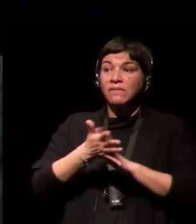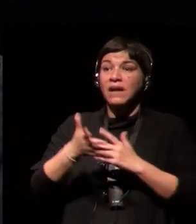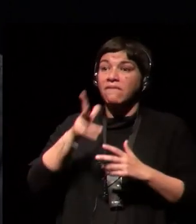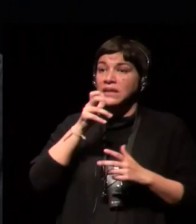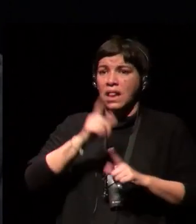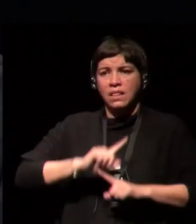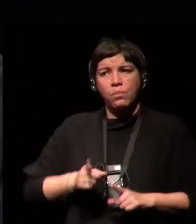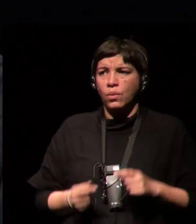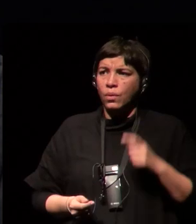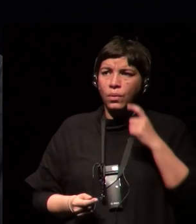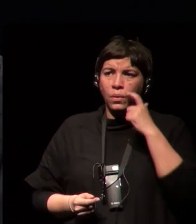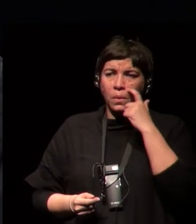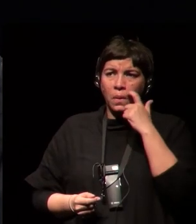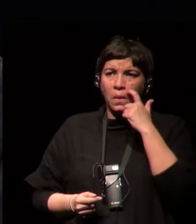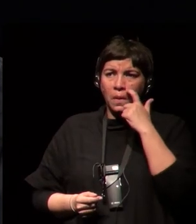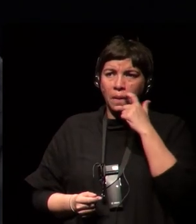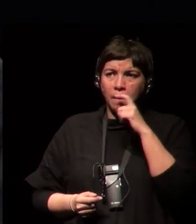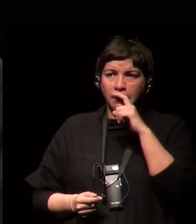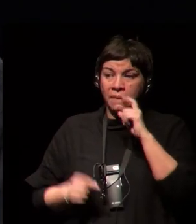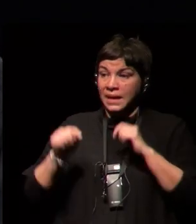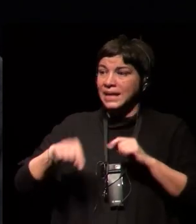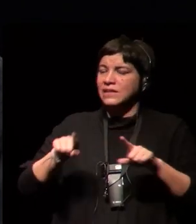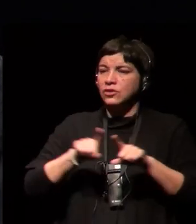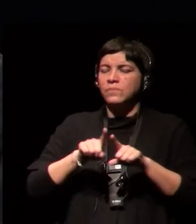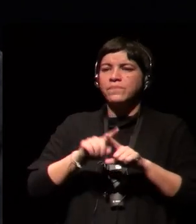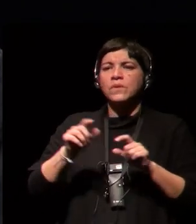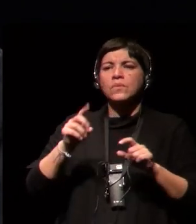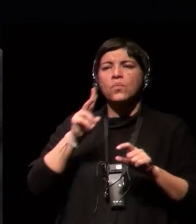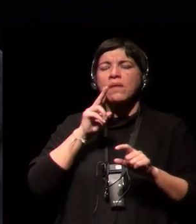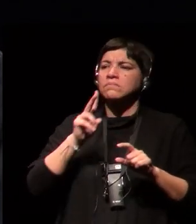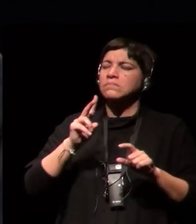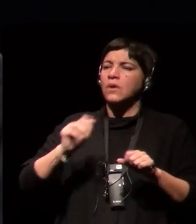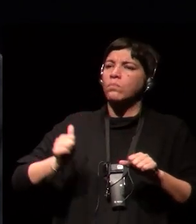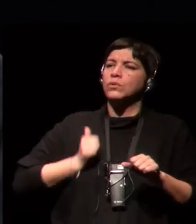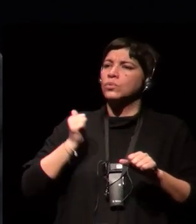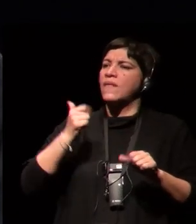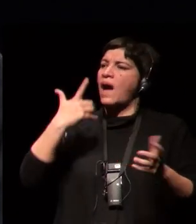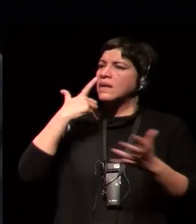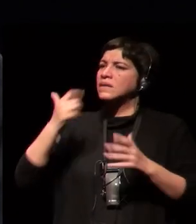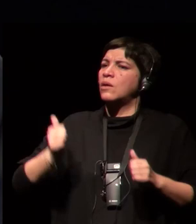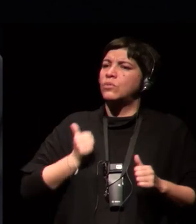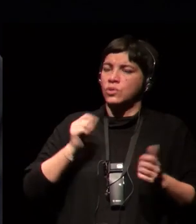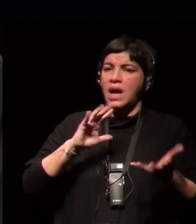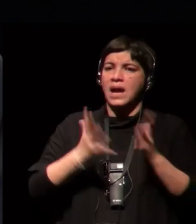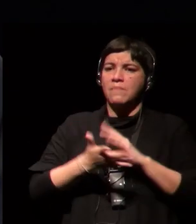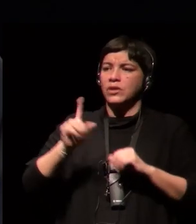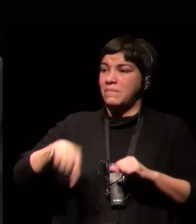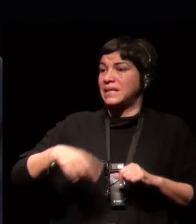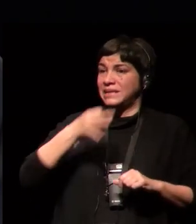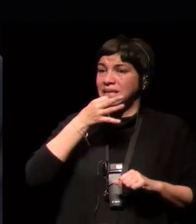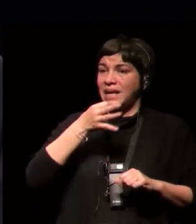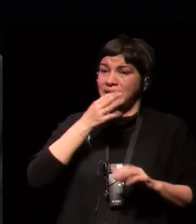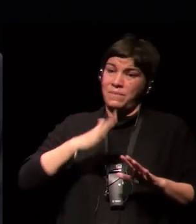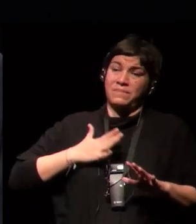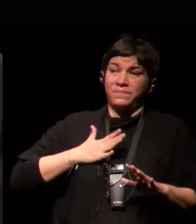permite ver una oportunidad para los artistas y el cambio en esta narrativa de la nación. Excluir